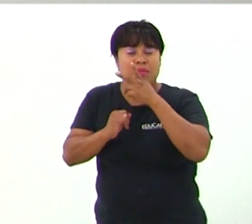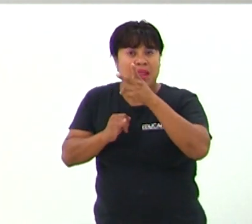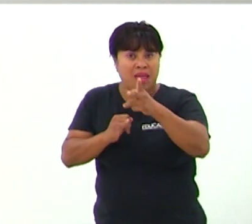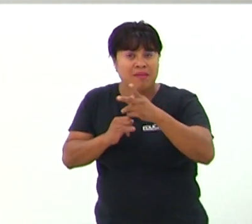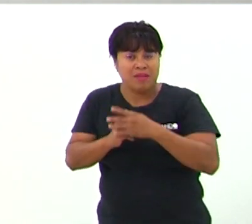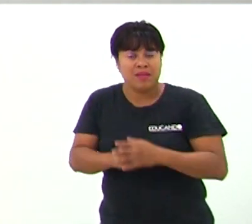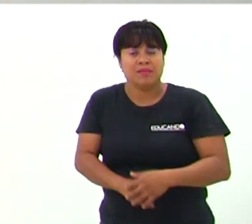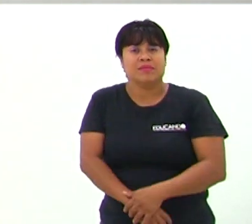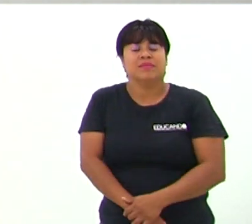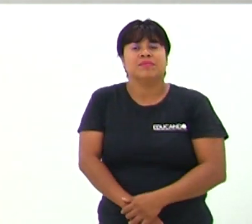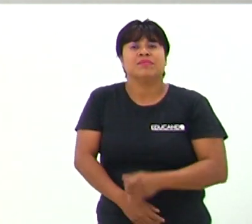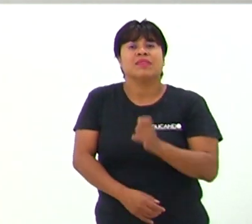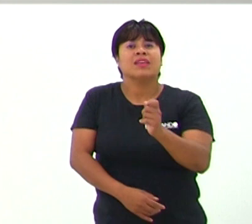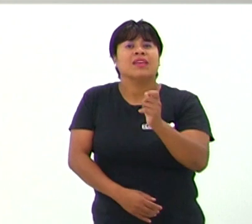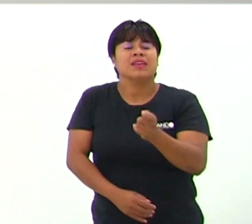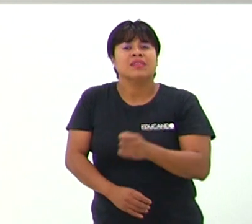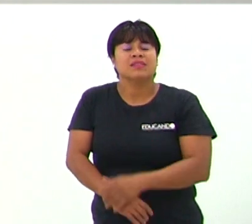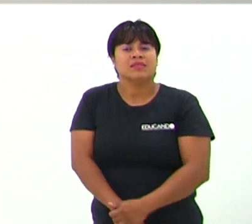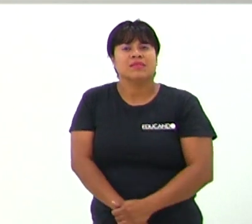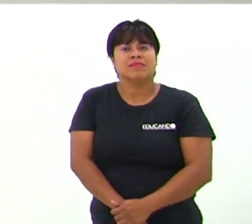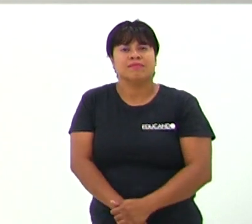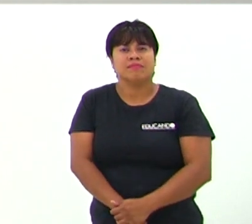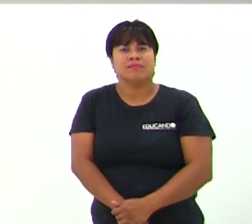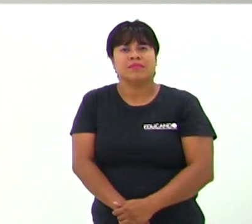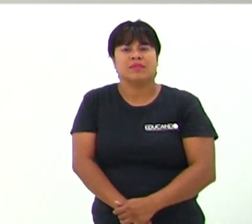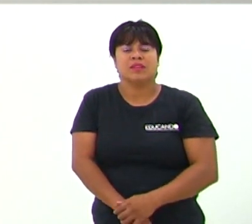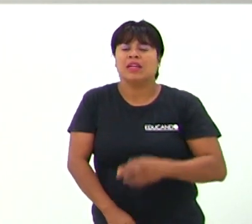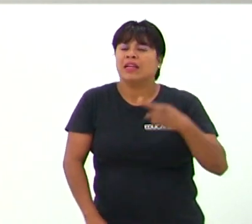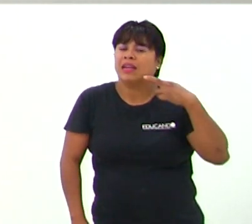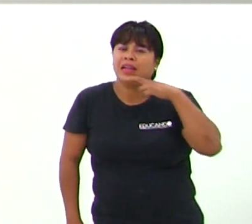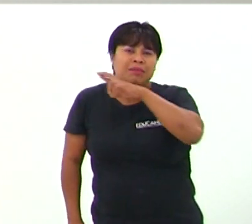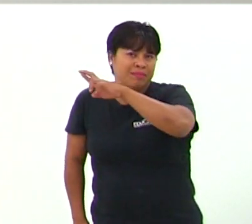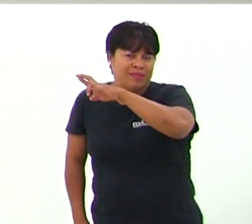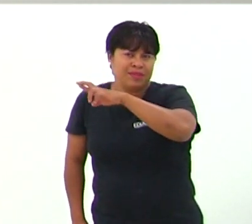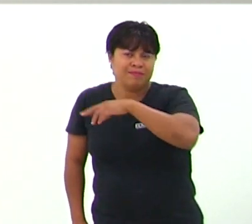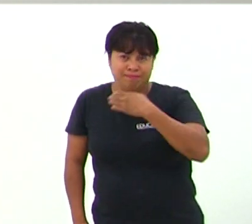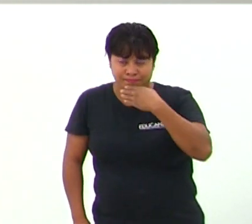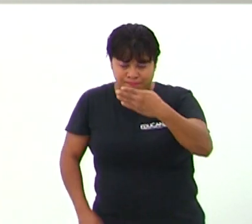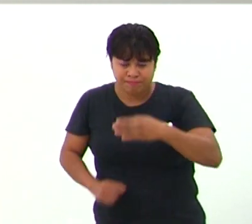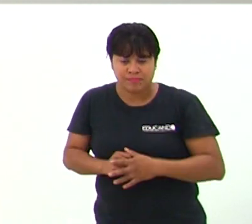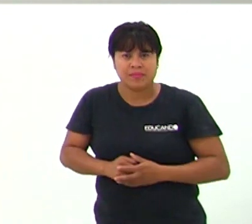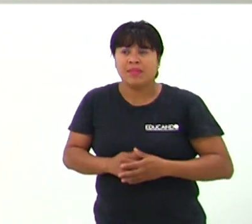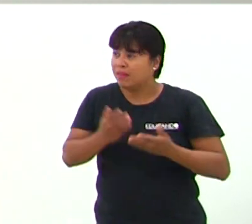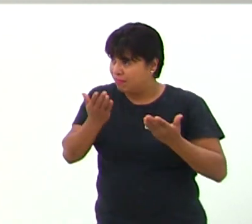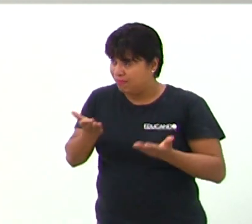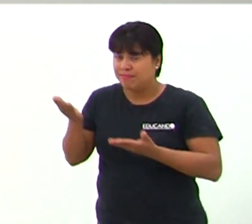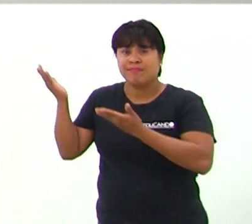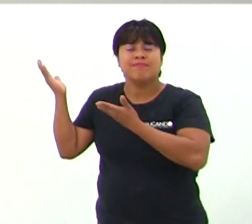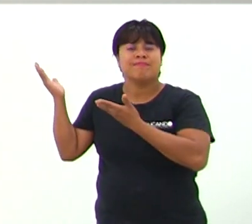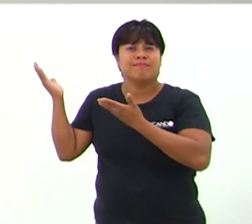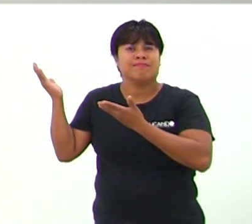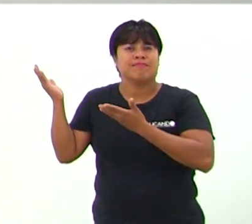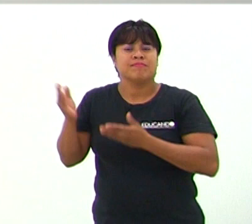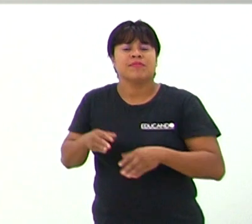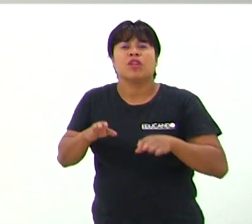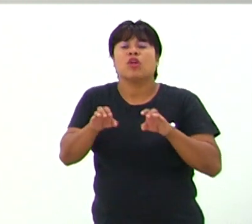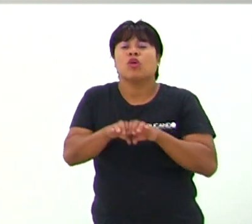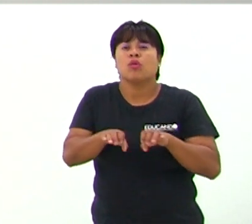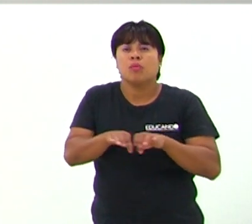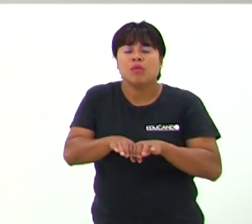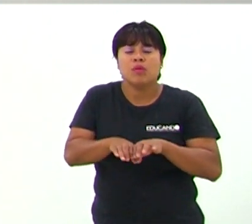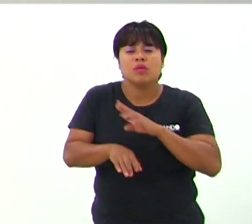palabra, que es rápido. ¿Bien? Y ahí está, niños y niñas,